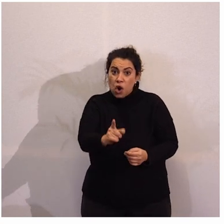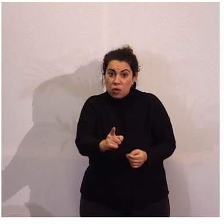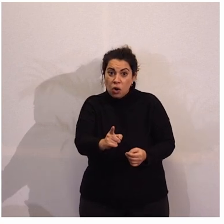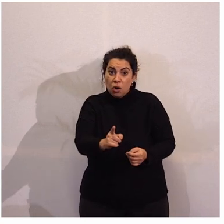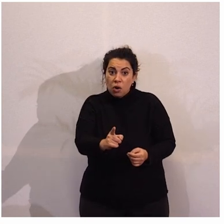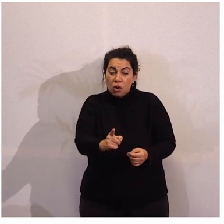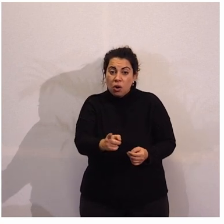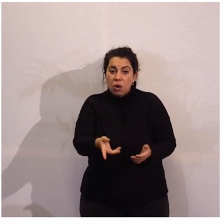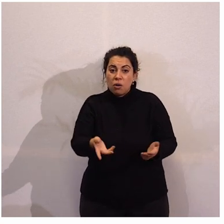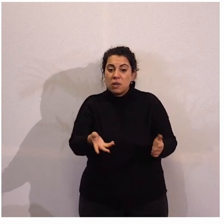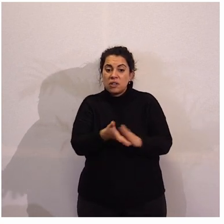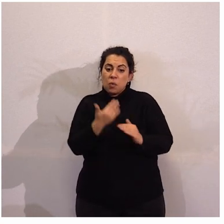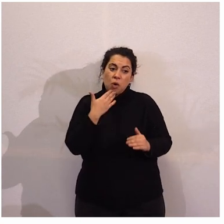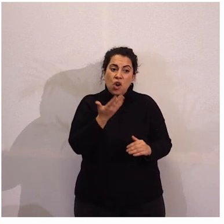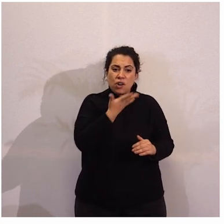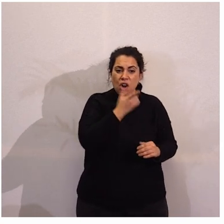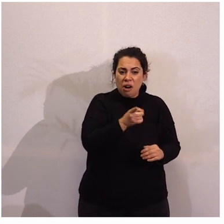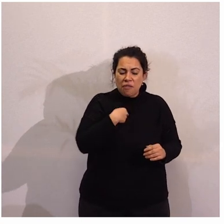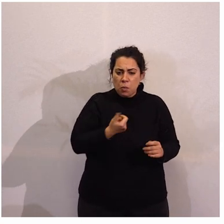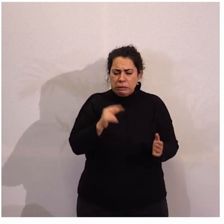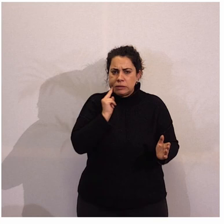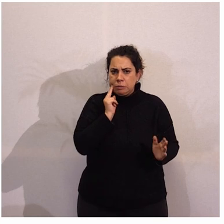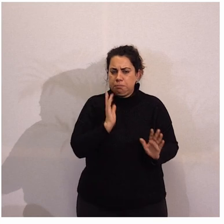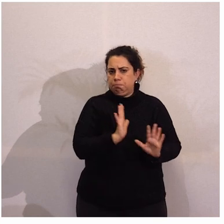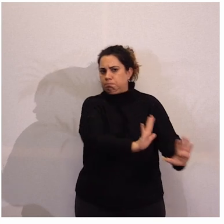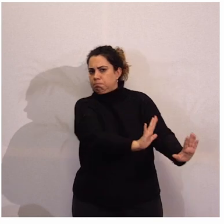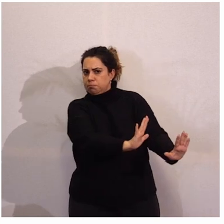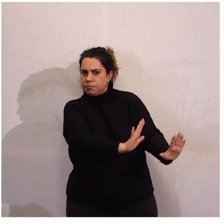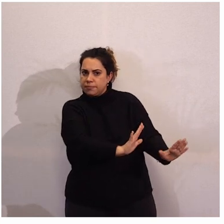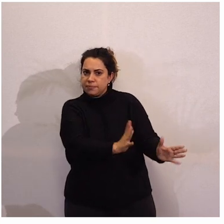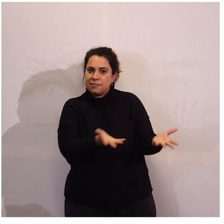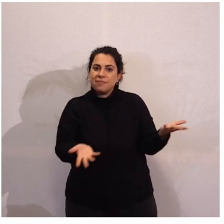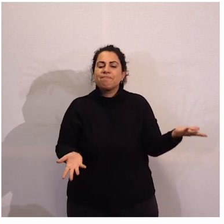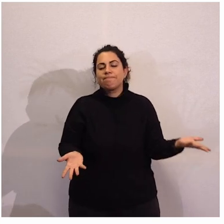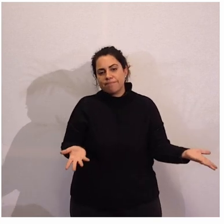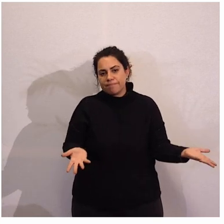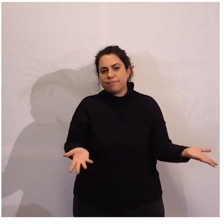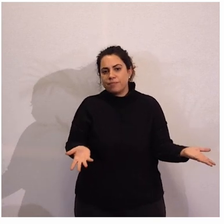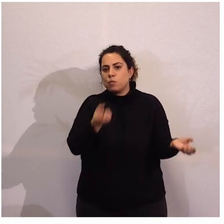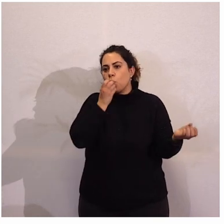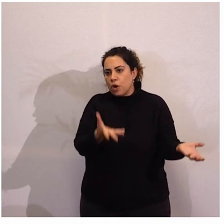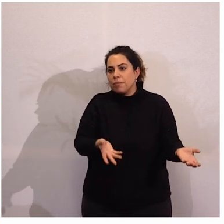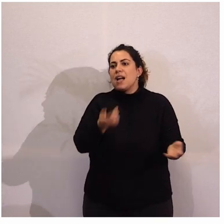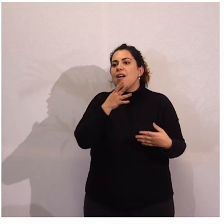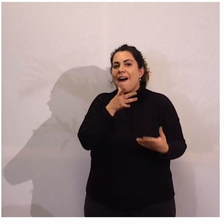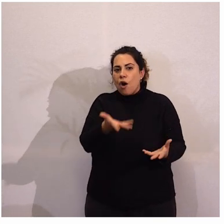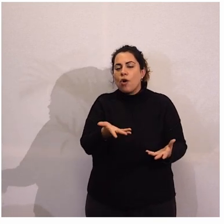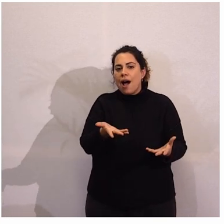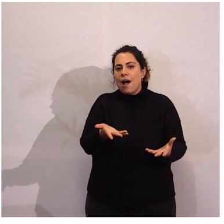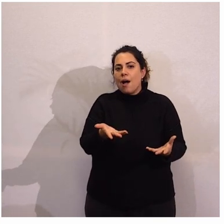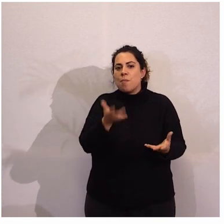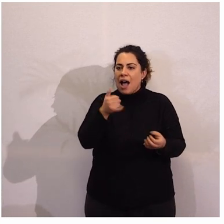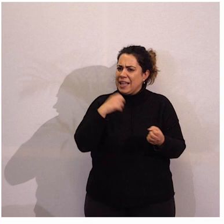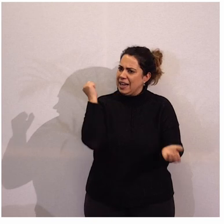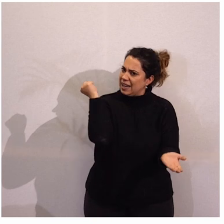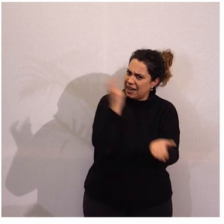todo lo que no se conoce de alguna manera da un poquito de miedo y se rechaza. Entonces, bueno, ahora mismo tenemos un